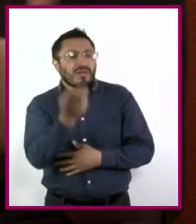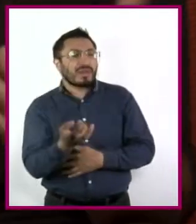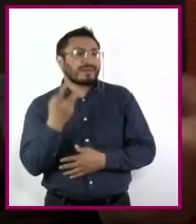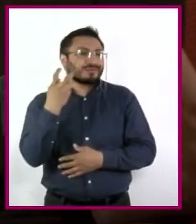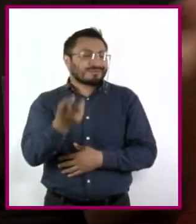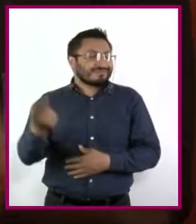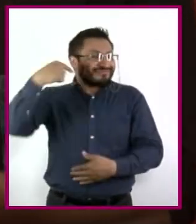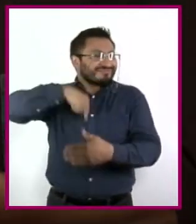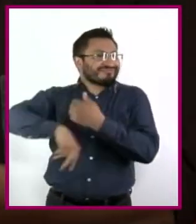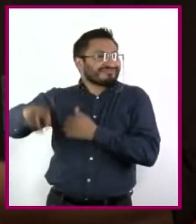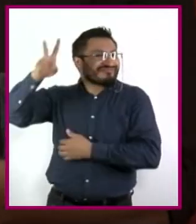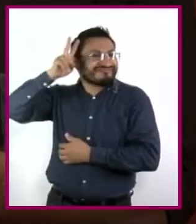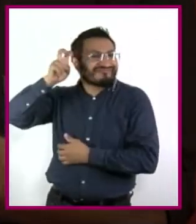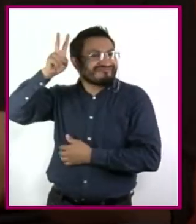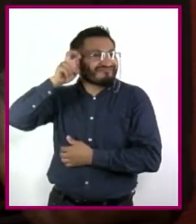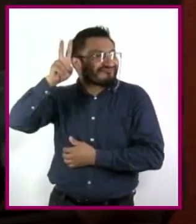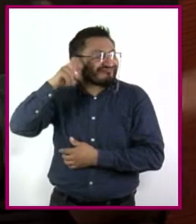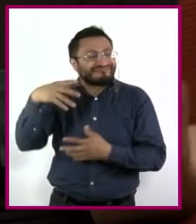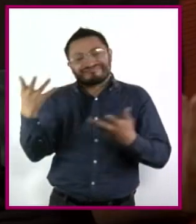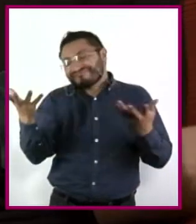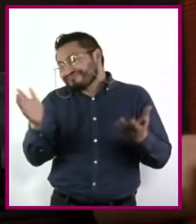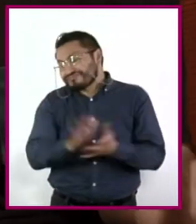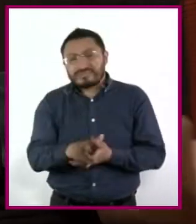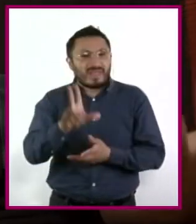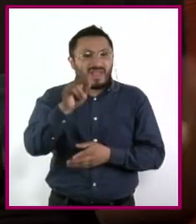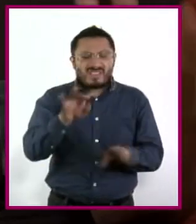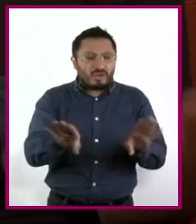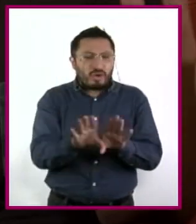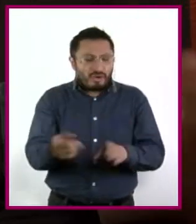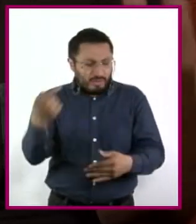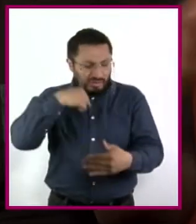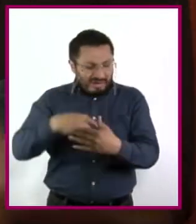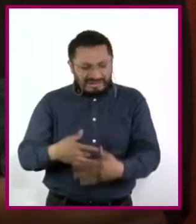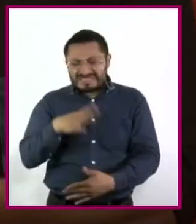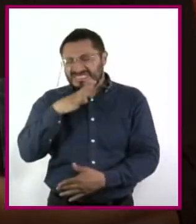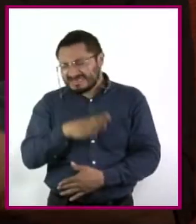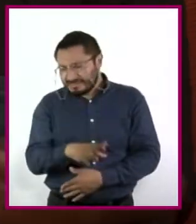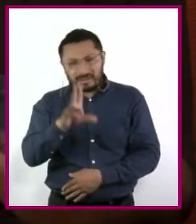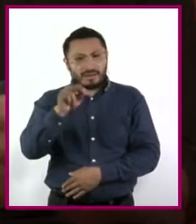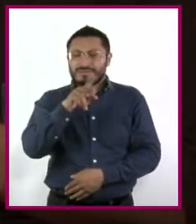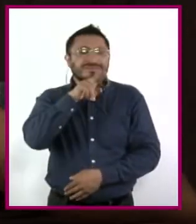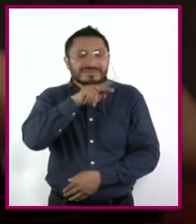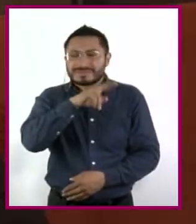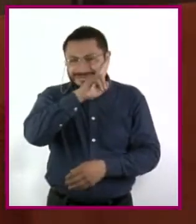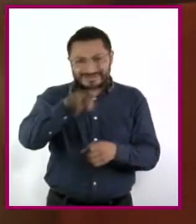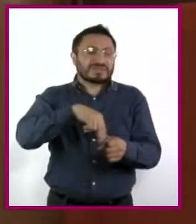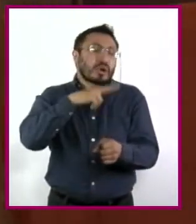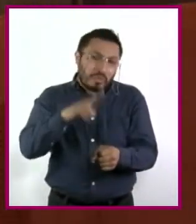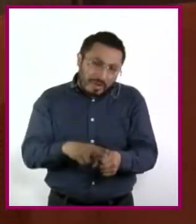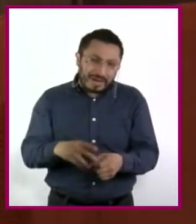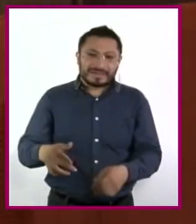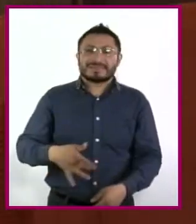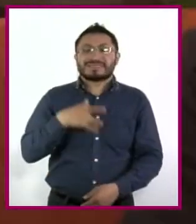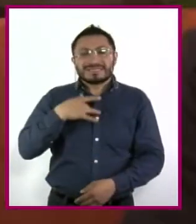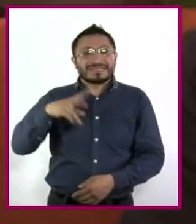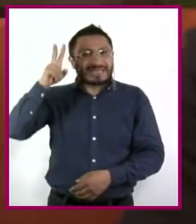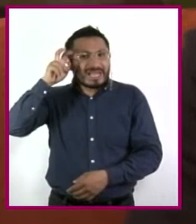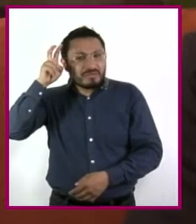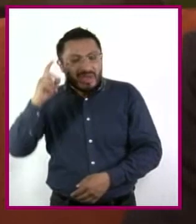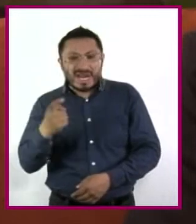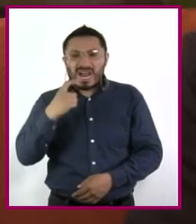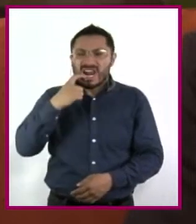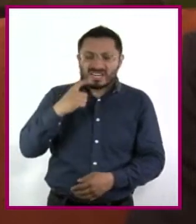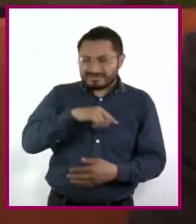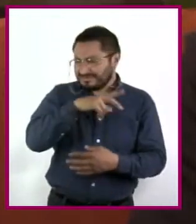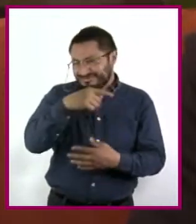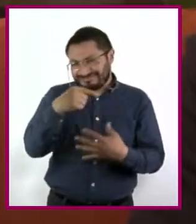se muere de envidia. No te flageles, es súper normal sentir envidia o celos o remordimiento. La